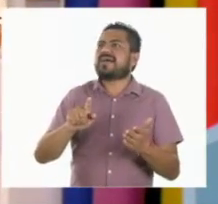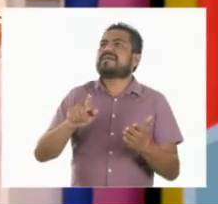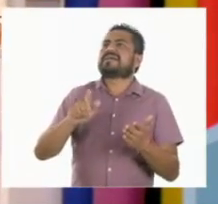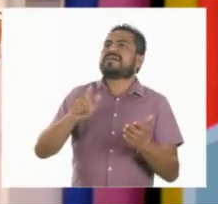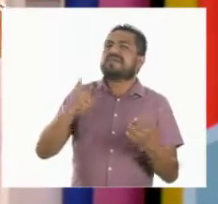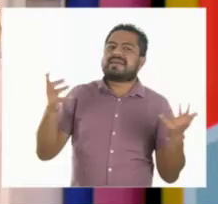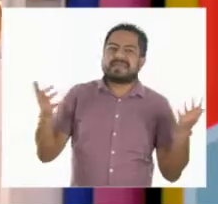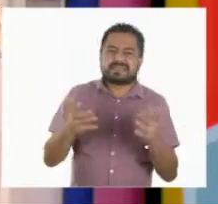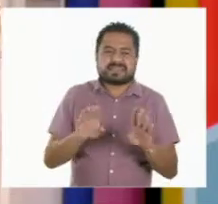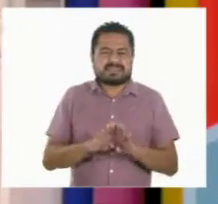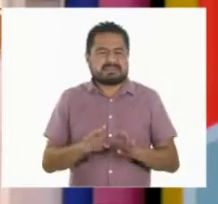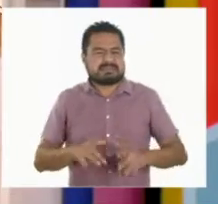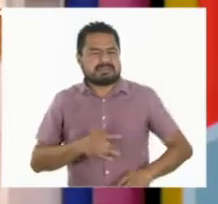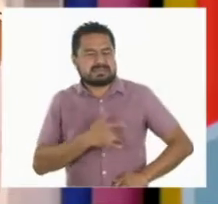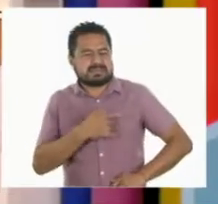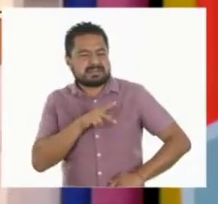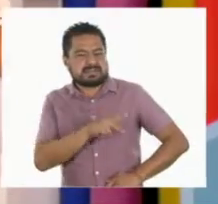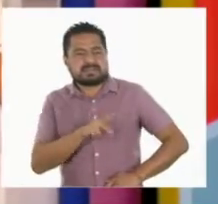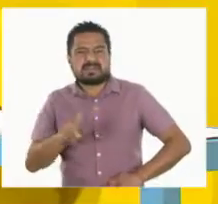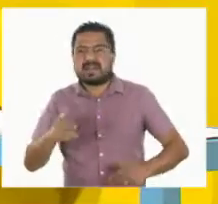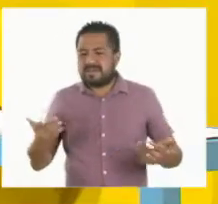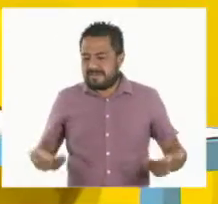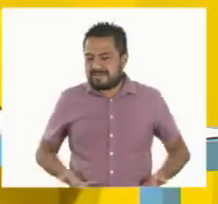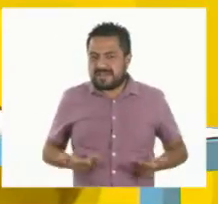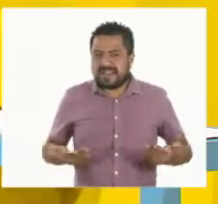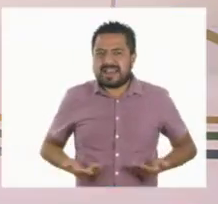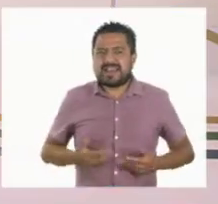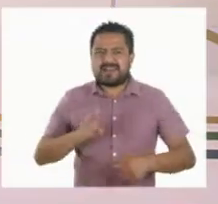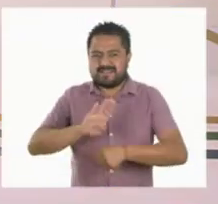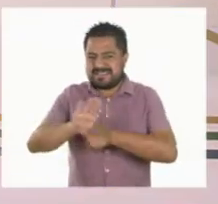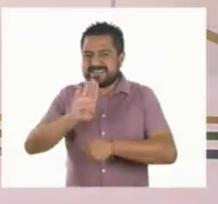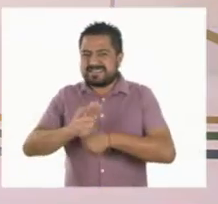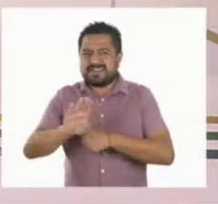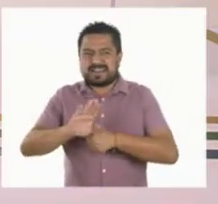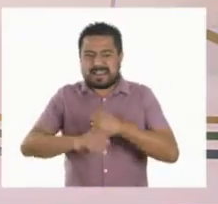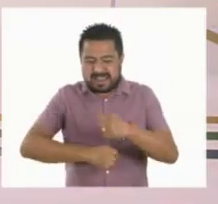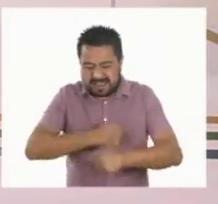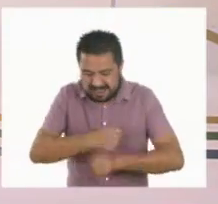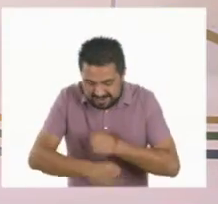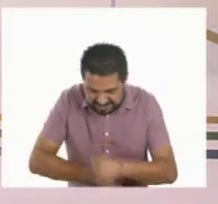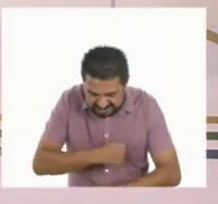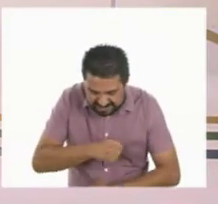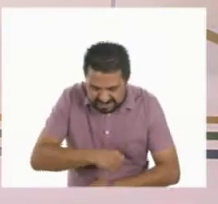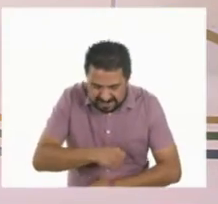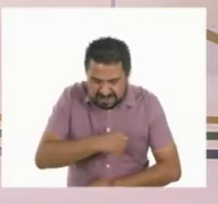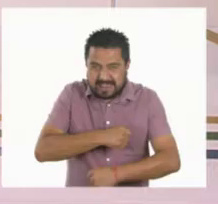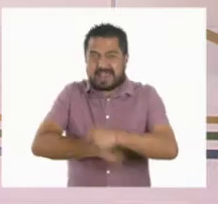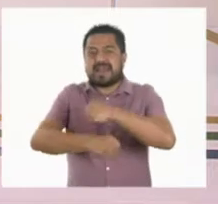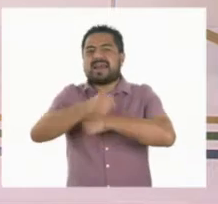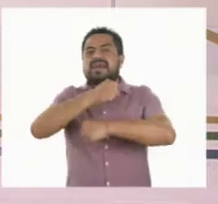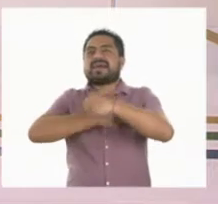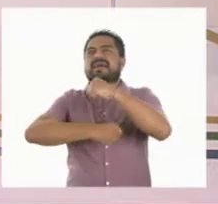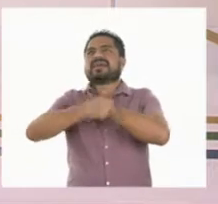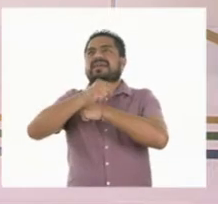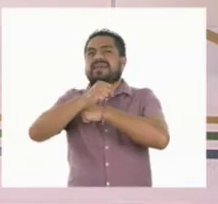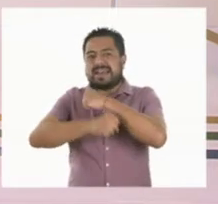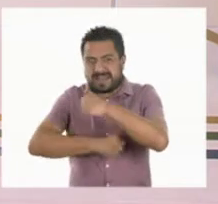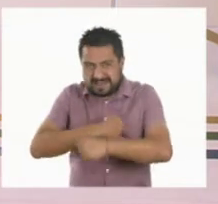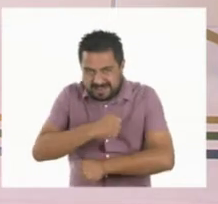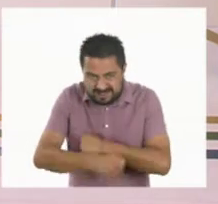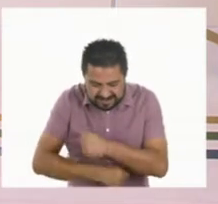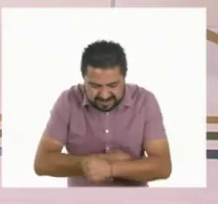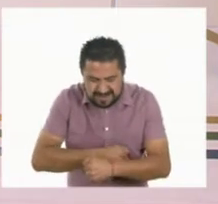como si estuviéramos bailando samba, pero hacia abajo. ¿Sí? La, la, la, la, la, la, la, y retomamos. Perfecto.